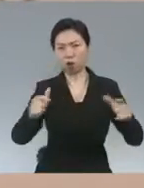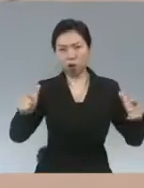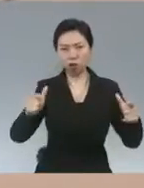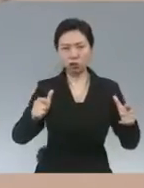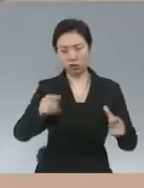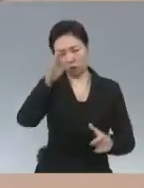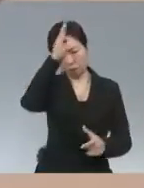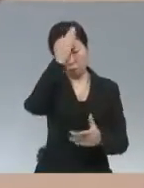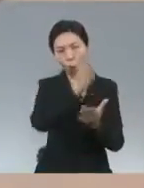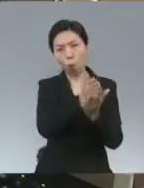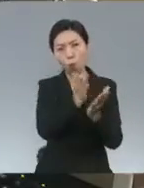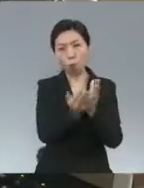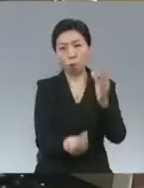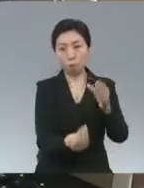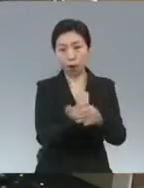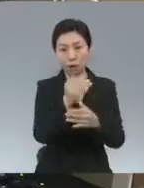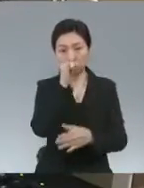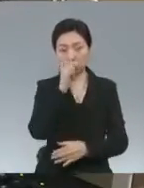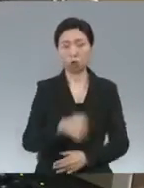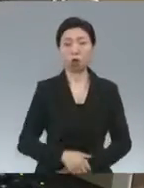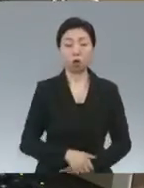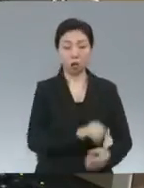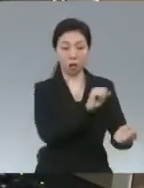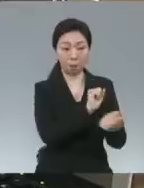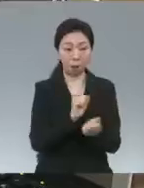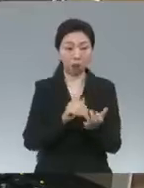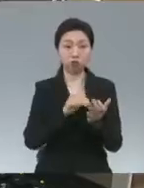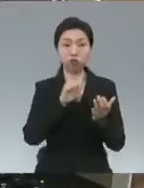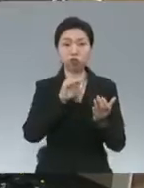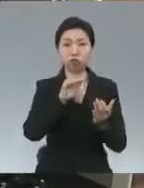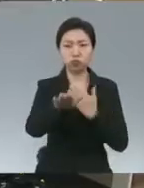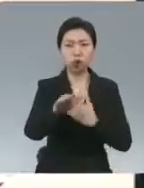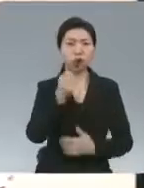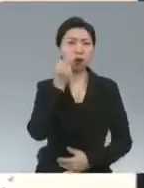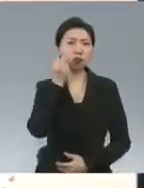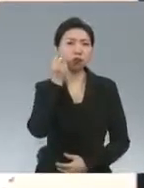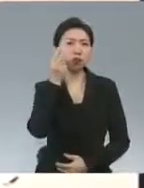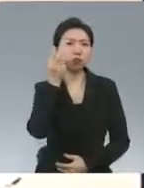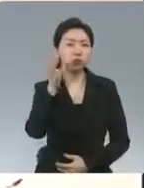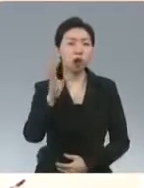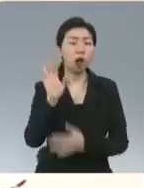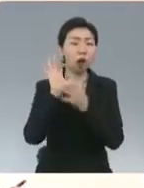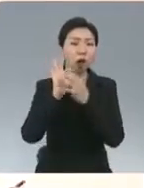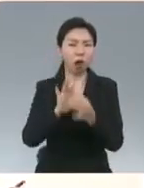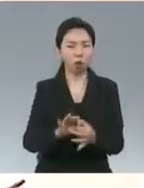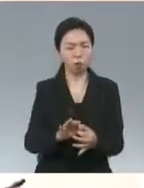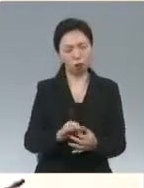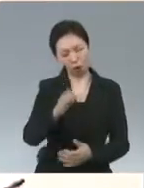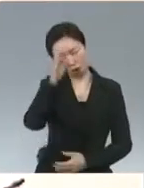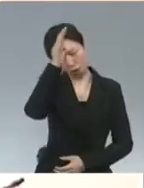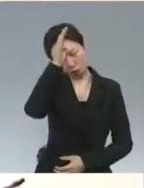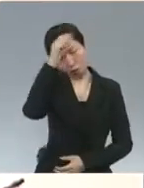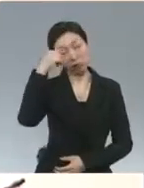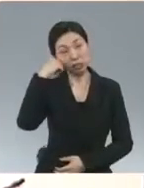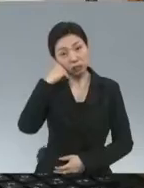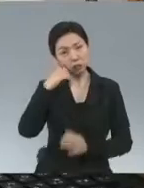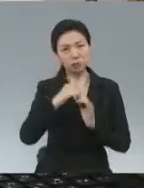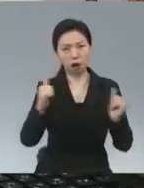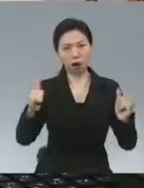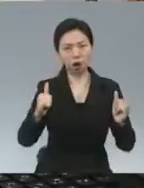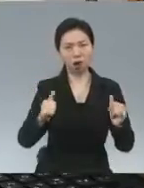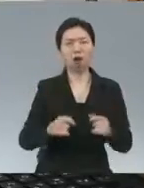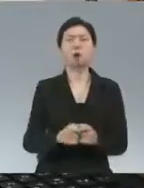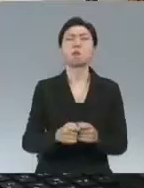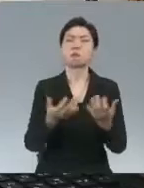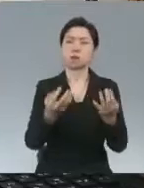mientras algunos consideran que el país empieza a salir de la peor ola donde impera la variante o micro ahora las autoridades sanitarias recomiendan